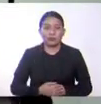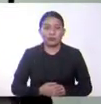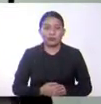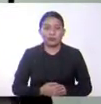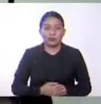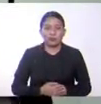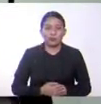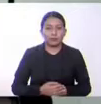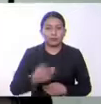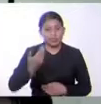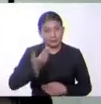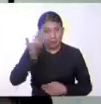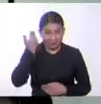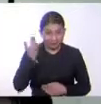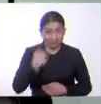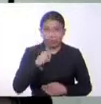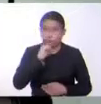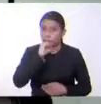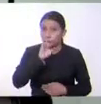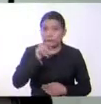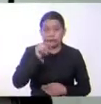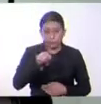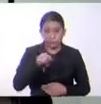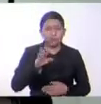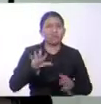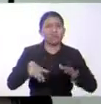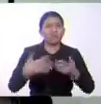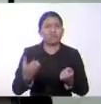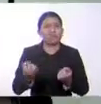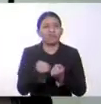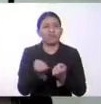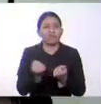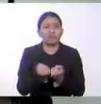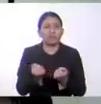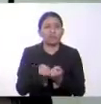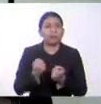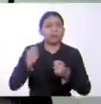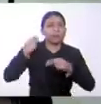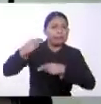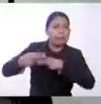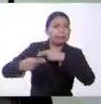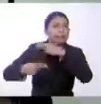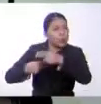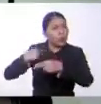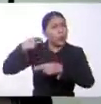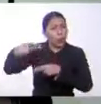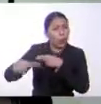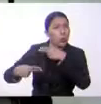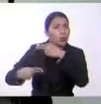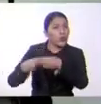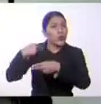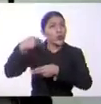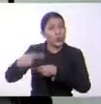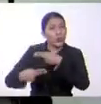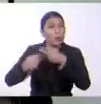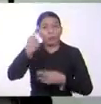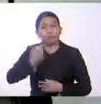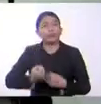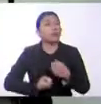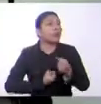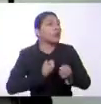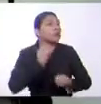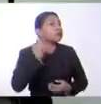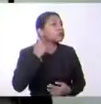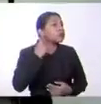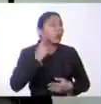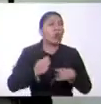Mencionaba anteriormente que esto permitió que fueran pasando de generación en generación. Los poetas siempre